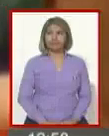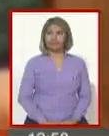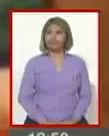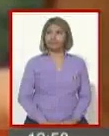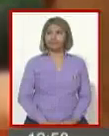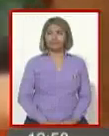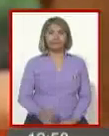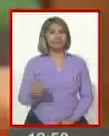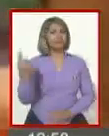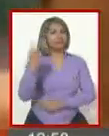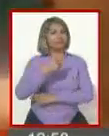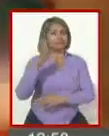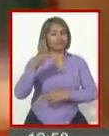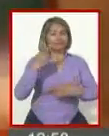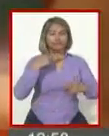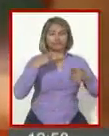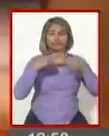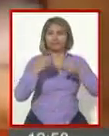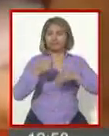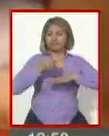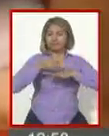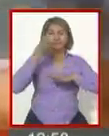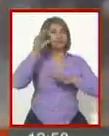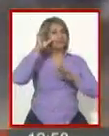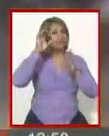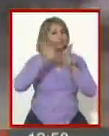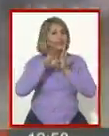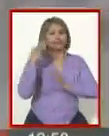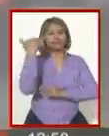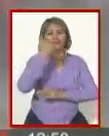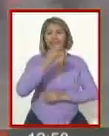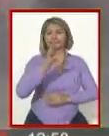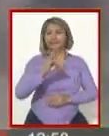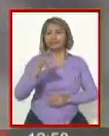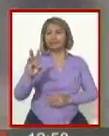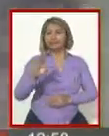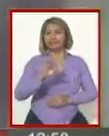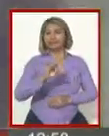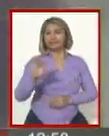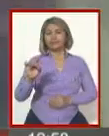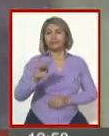Reporteros Al Día, porque tú eres parte de la noticia. Envía tus imágenes al WhatsApp